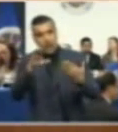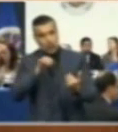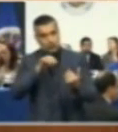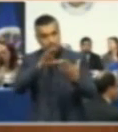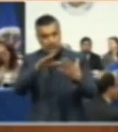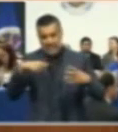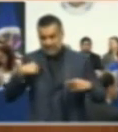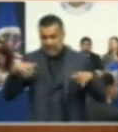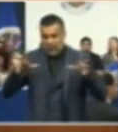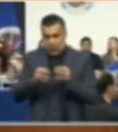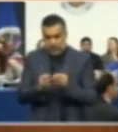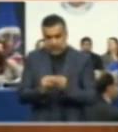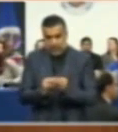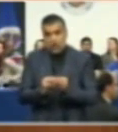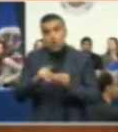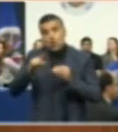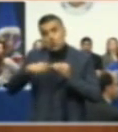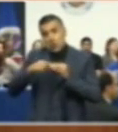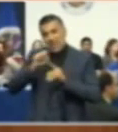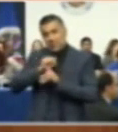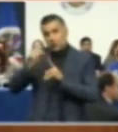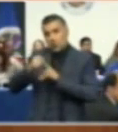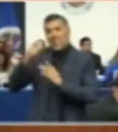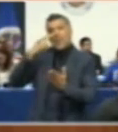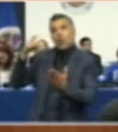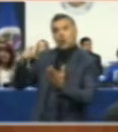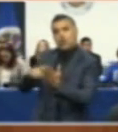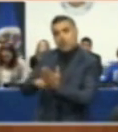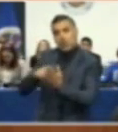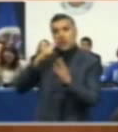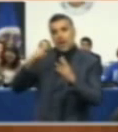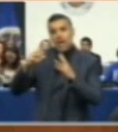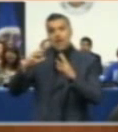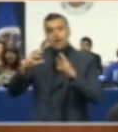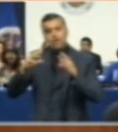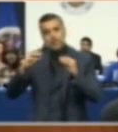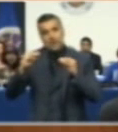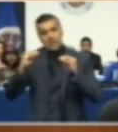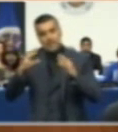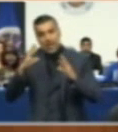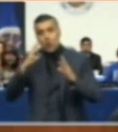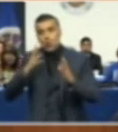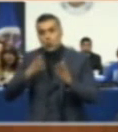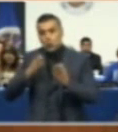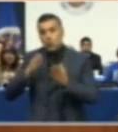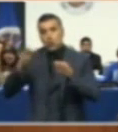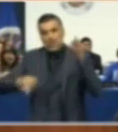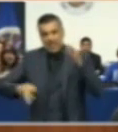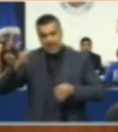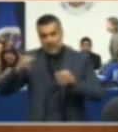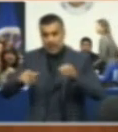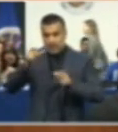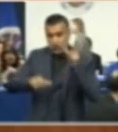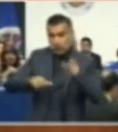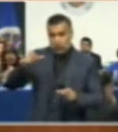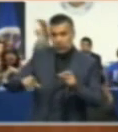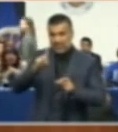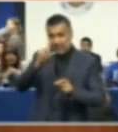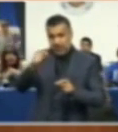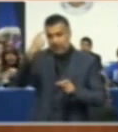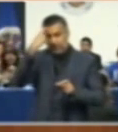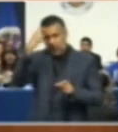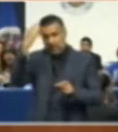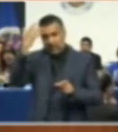esta audiencia general sobre la situación del reconocimiento de la capacidad jurídica de las personas con discapacidad mental